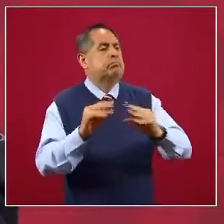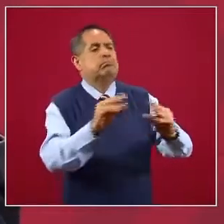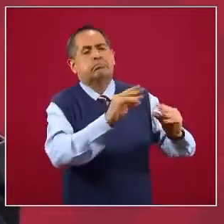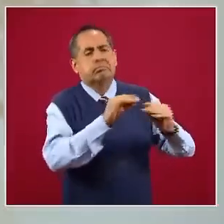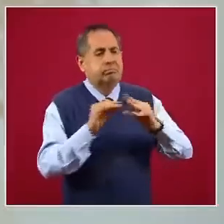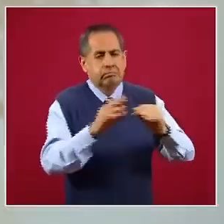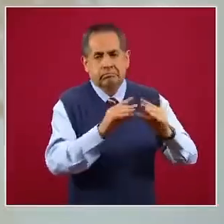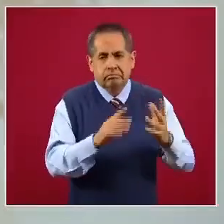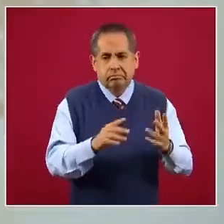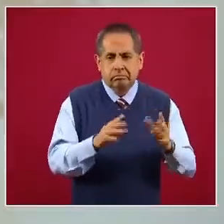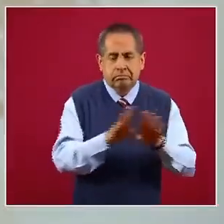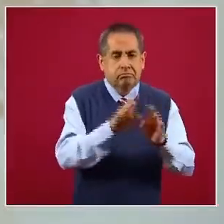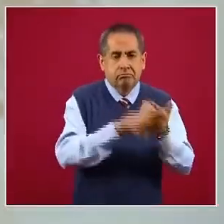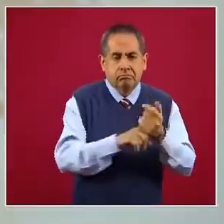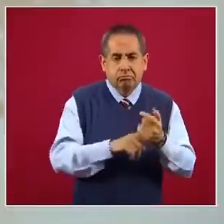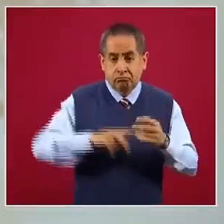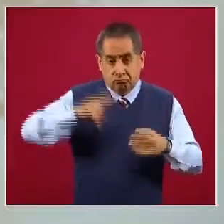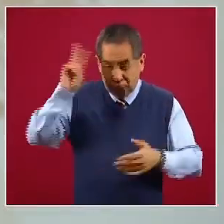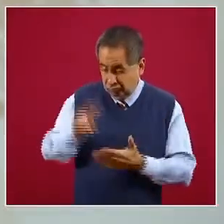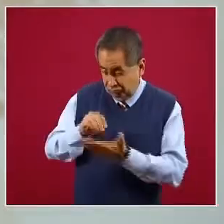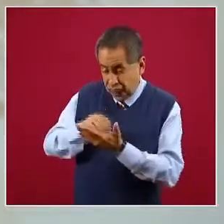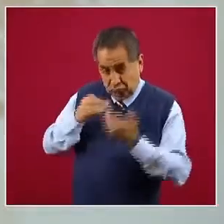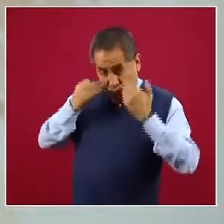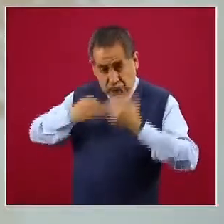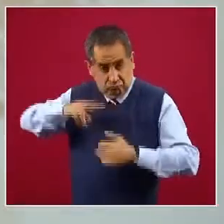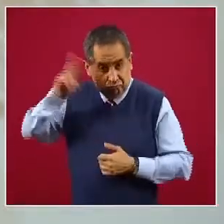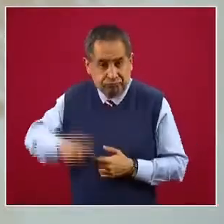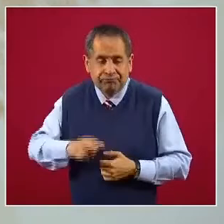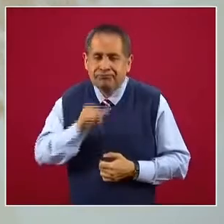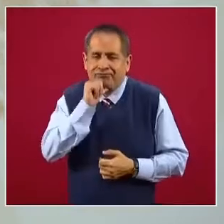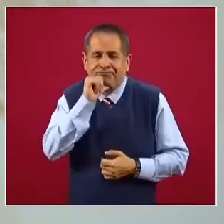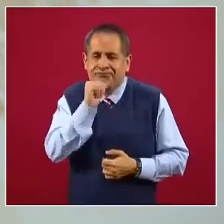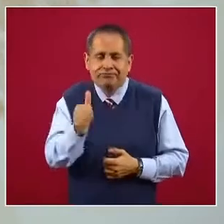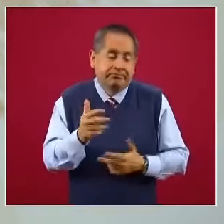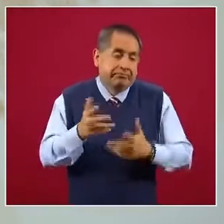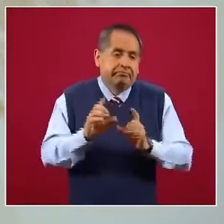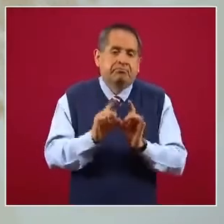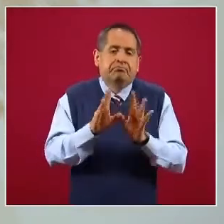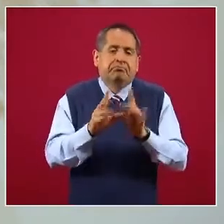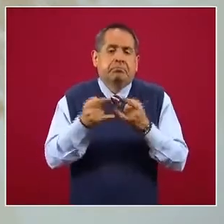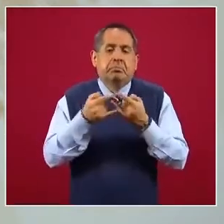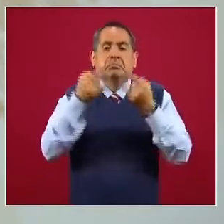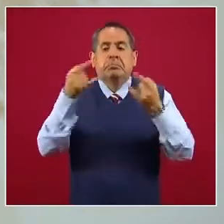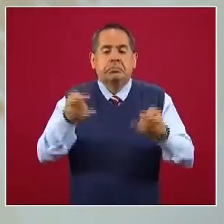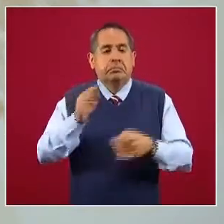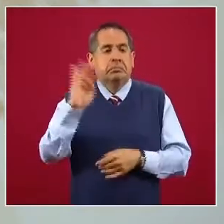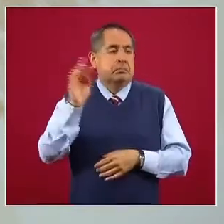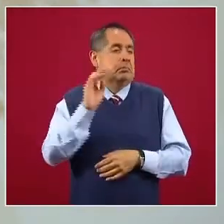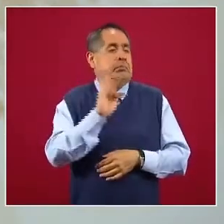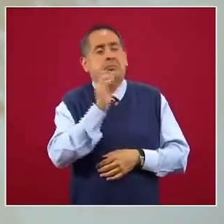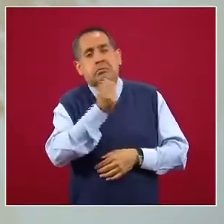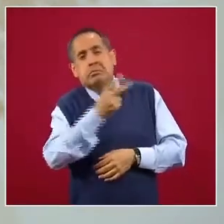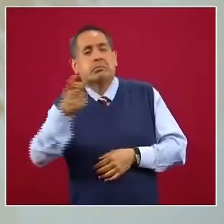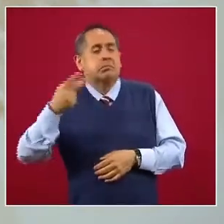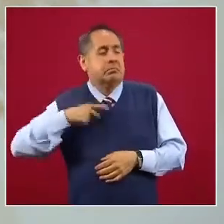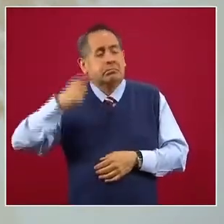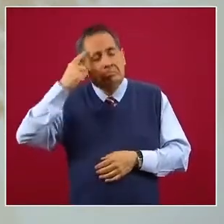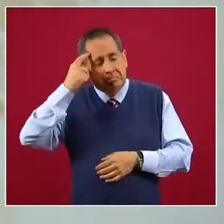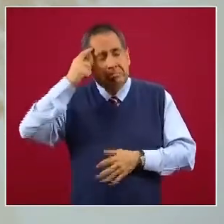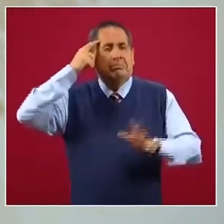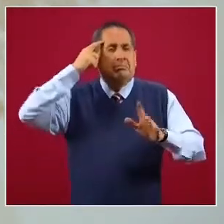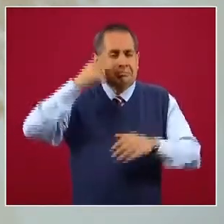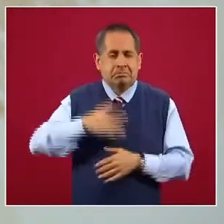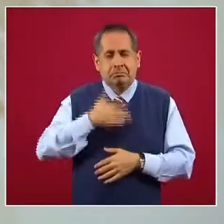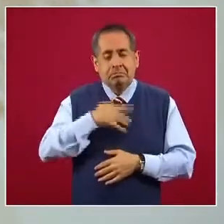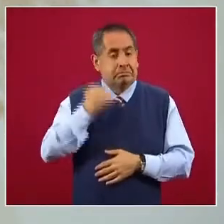pública, una verdad, aunque no esté documentada científicamente. Y quedó en la historia, quizá en la conciencia de muchas y muchos de